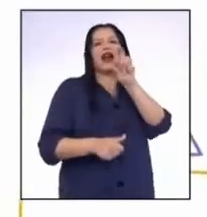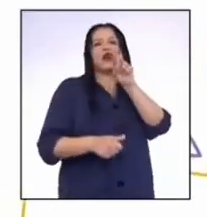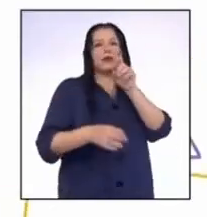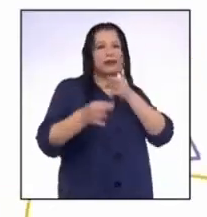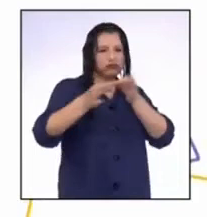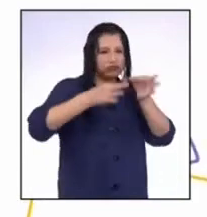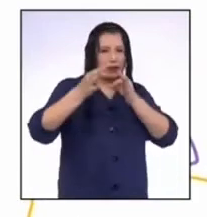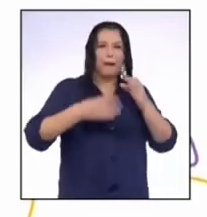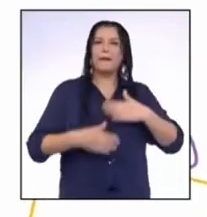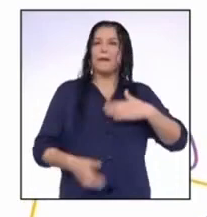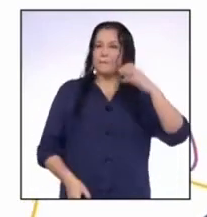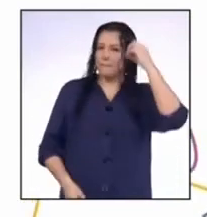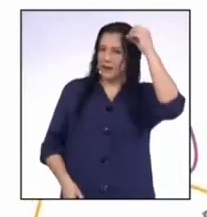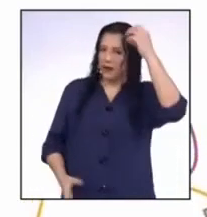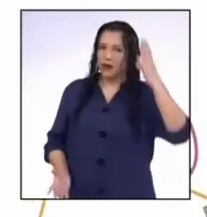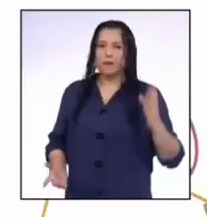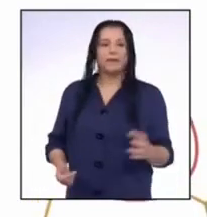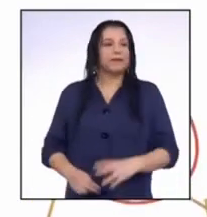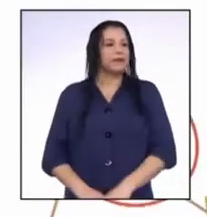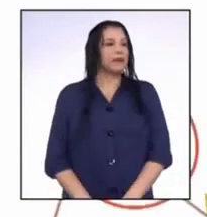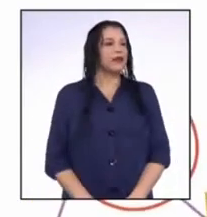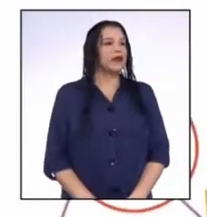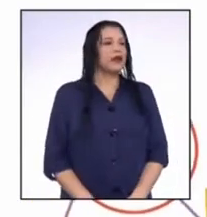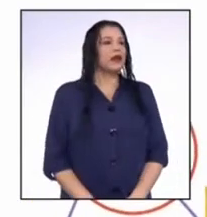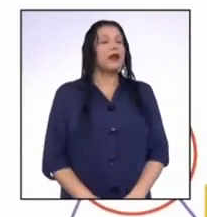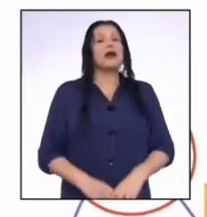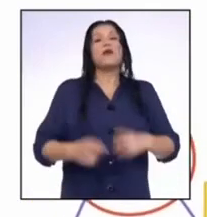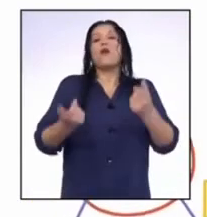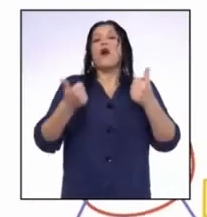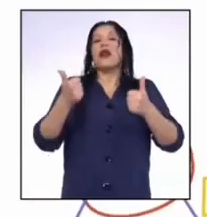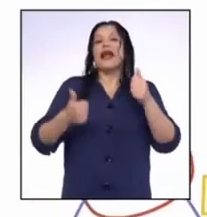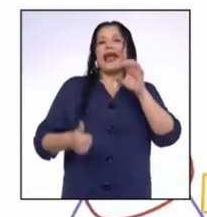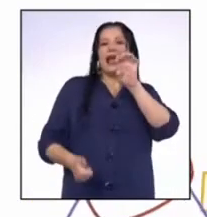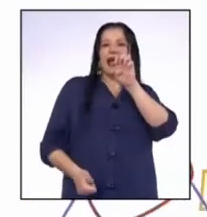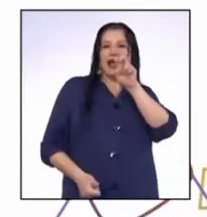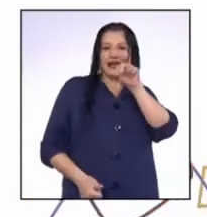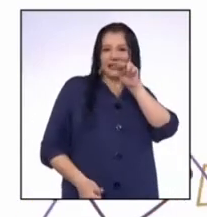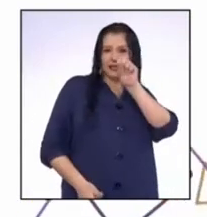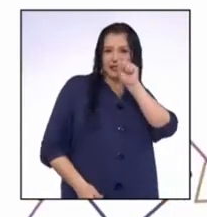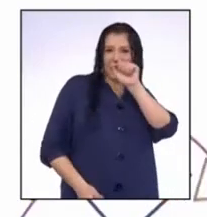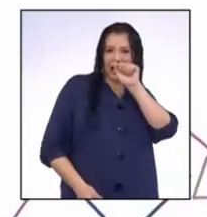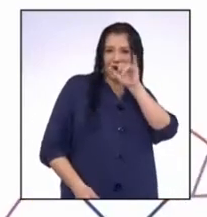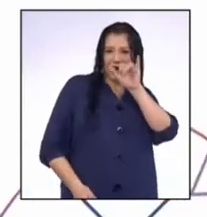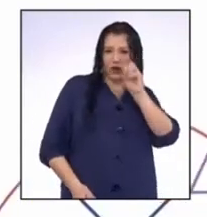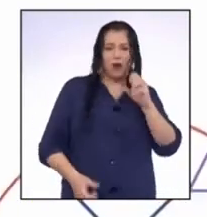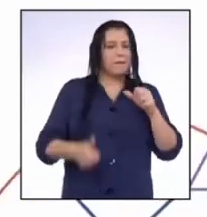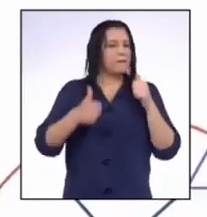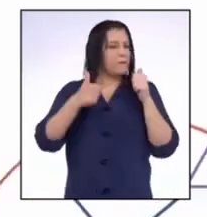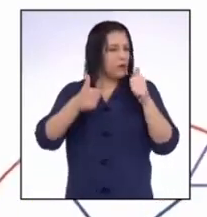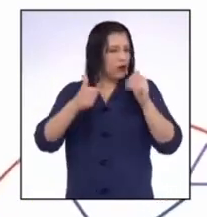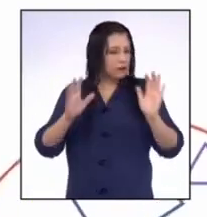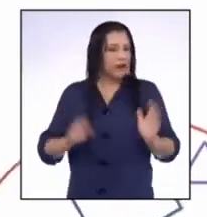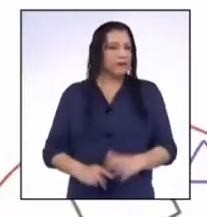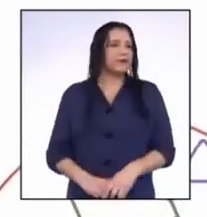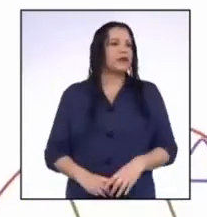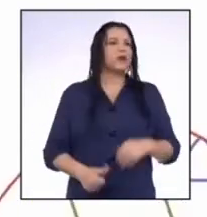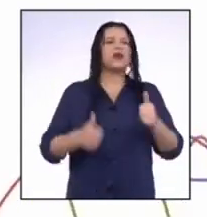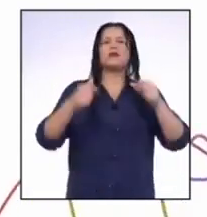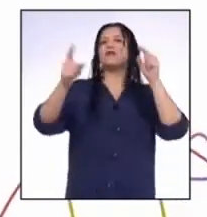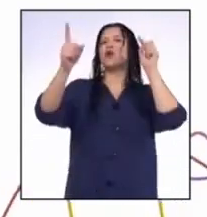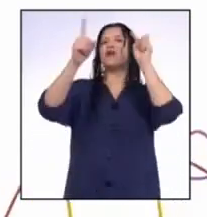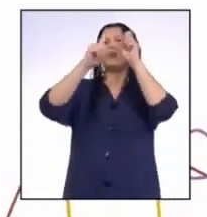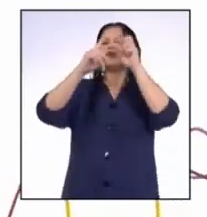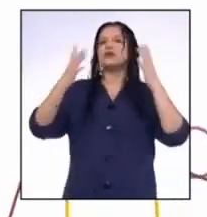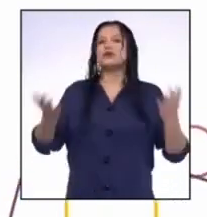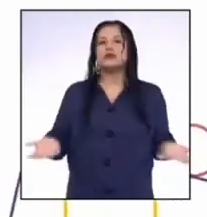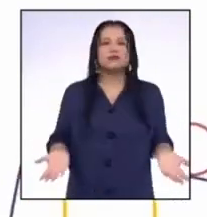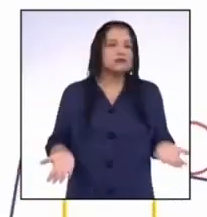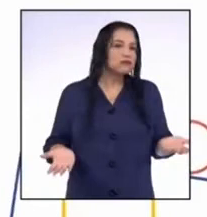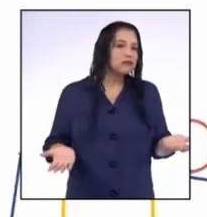Argumentativo. Específicamente, redactaremos un ensayo. Bien. ¿Propósito?